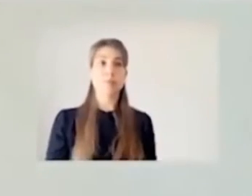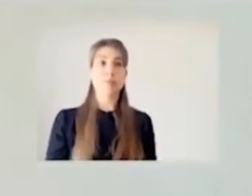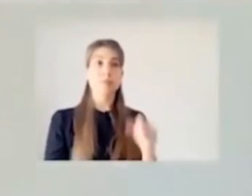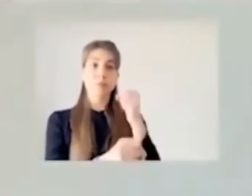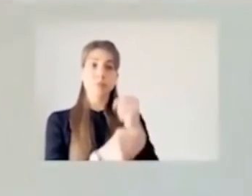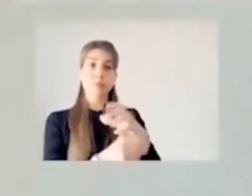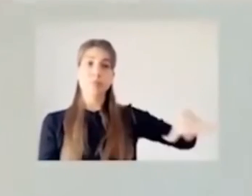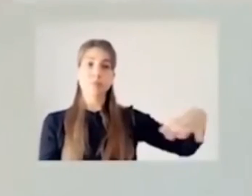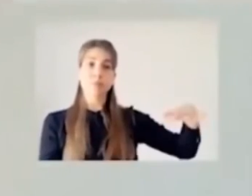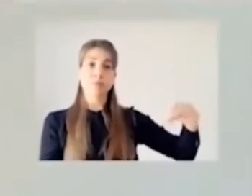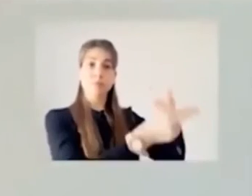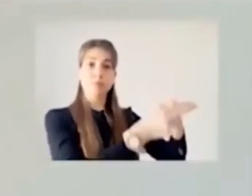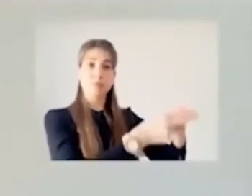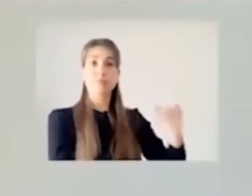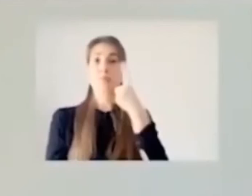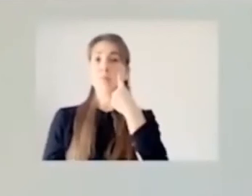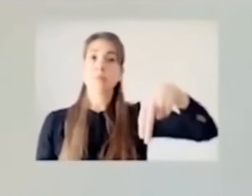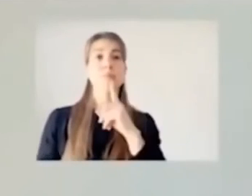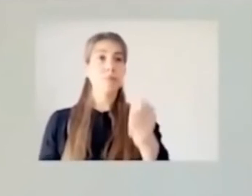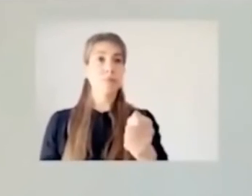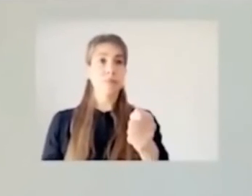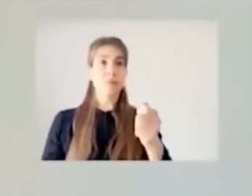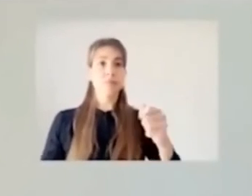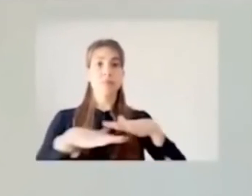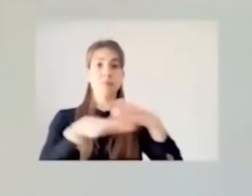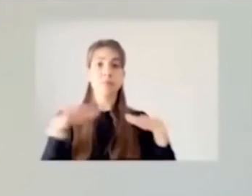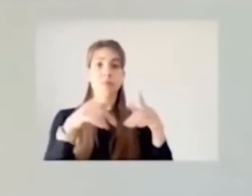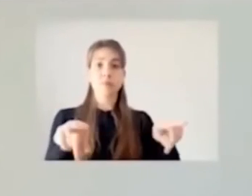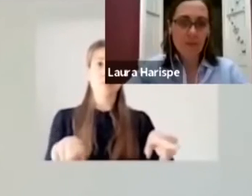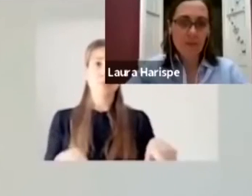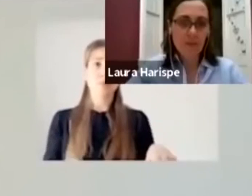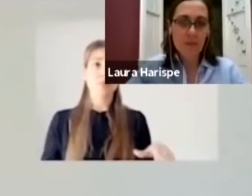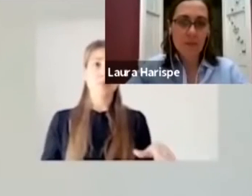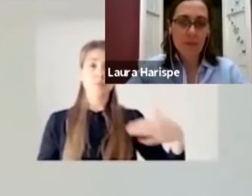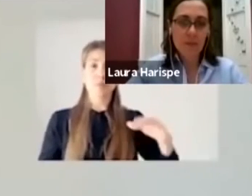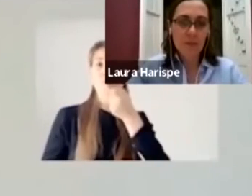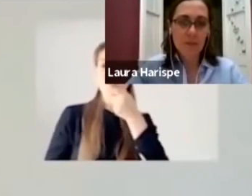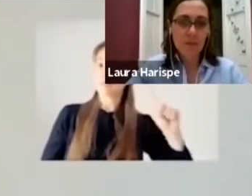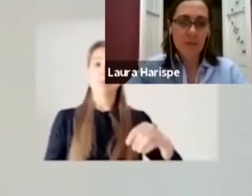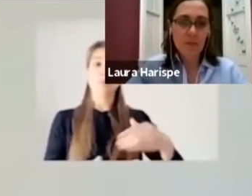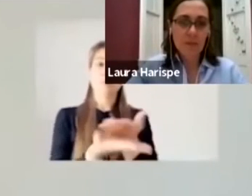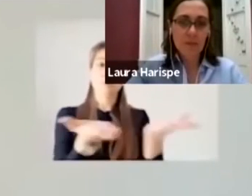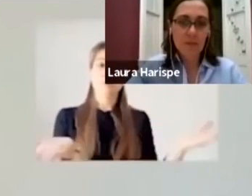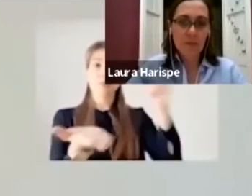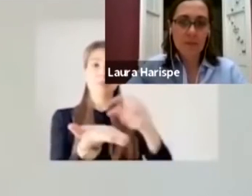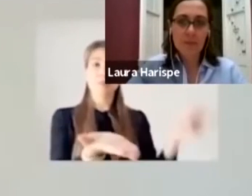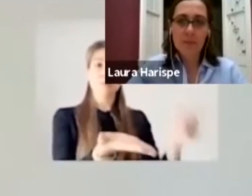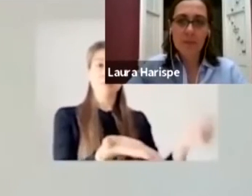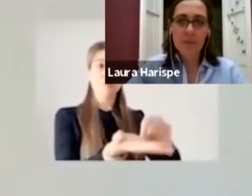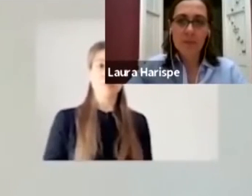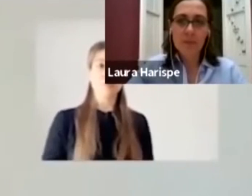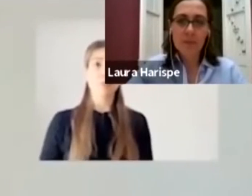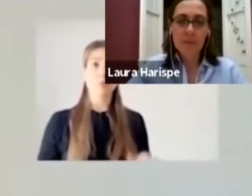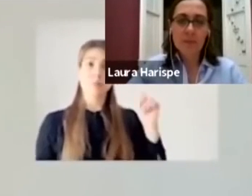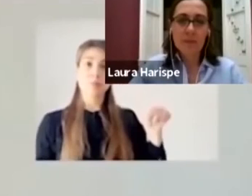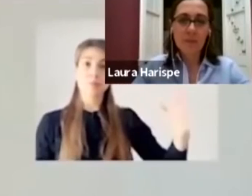Pro Huerta, perteneciente al INTA y al Ministerio de Desarrollo Social de la Nación, surgen una serie de actividades de